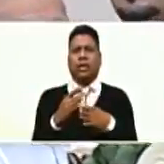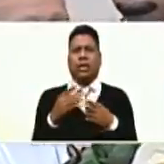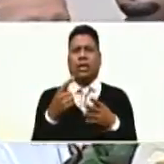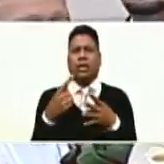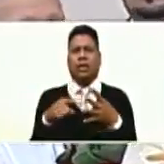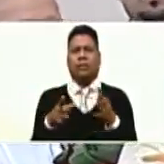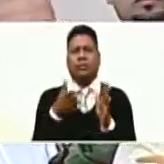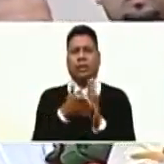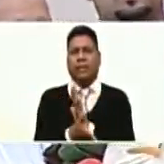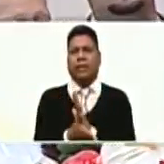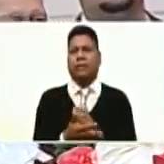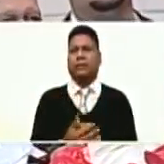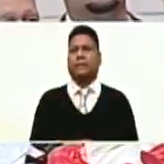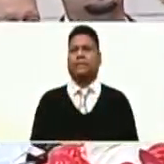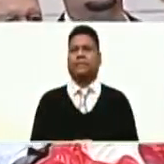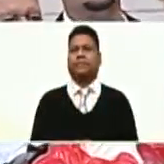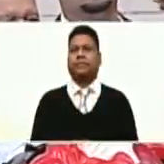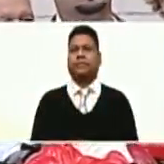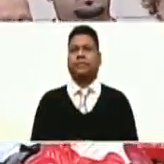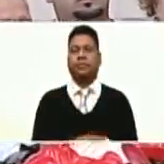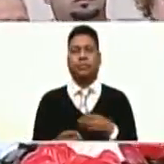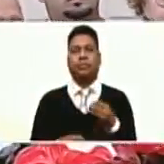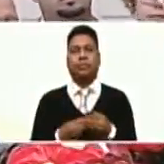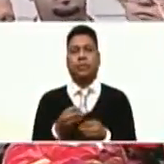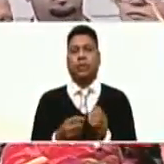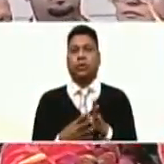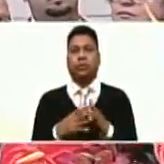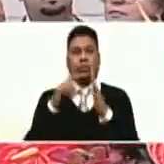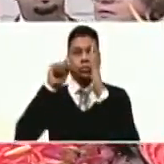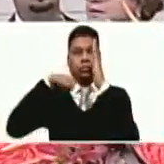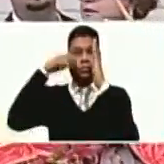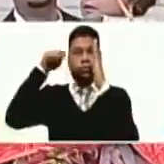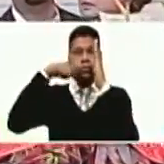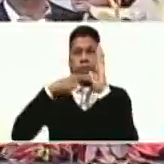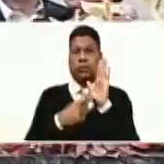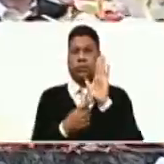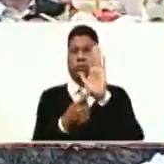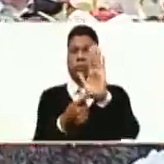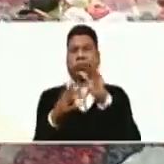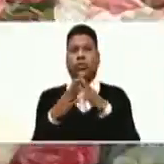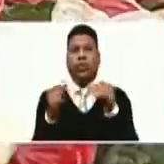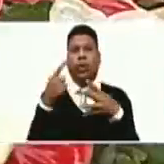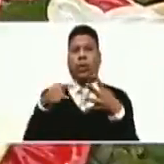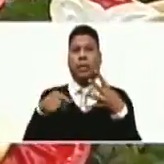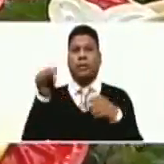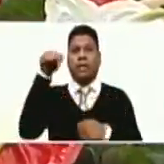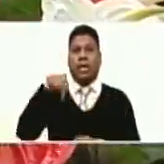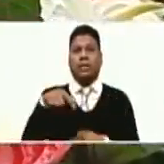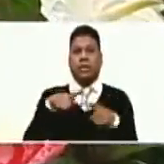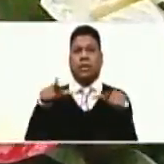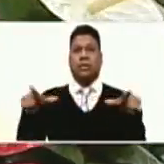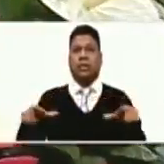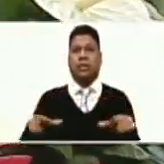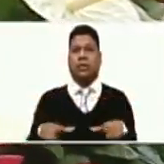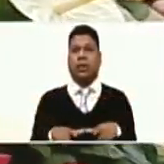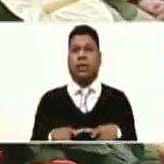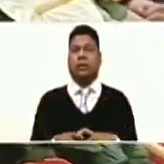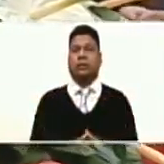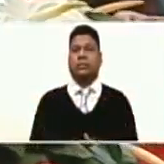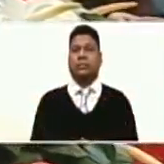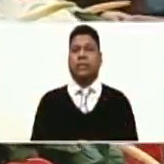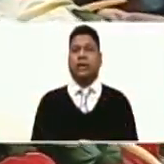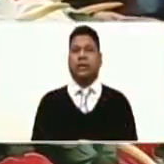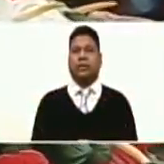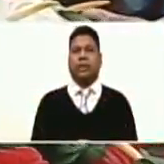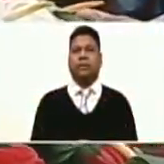a seguir como siempre transmitiéndoles para ustedes todas estas incidencias. Nos acompaña Piedad Córdoba. Usted conoció a